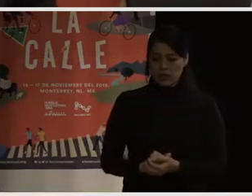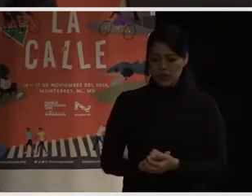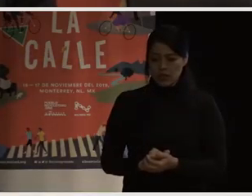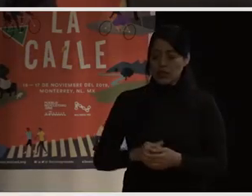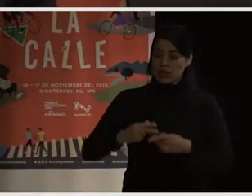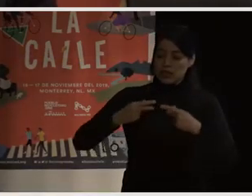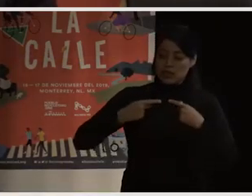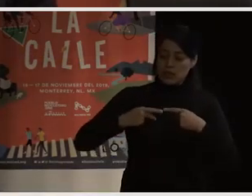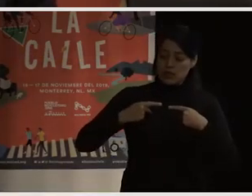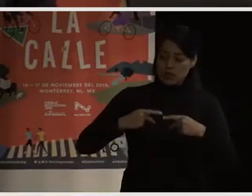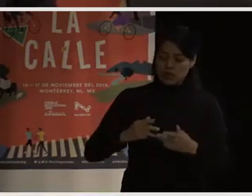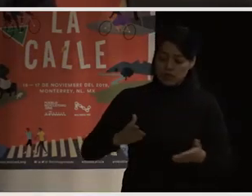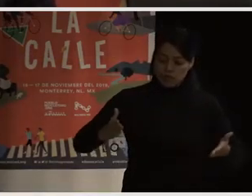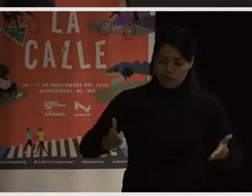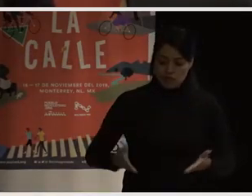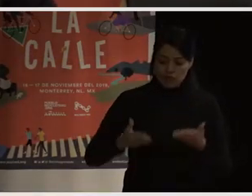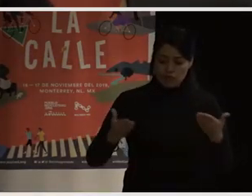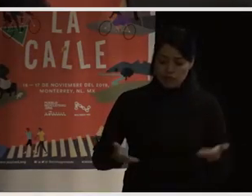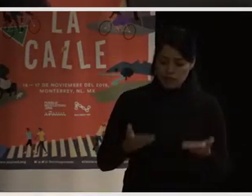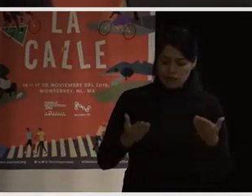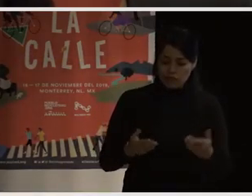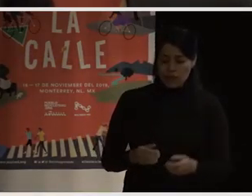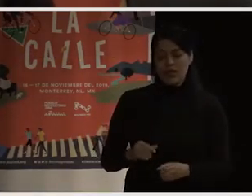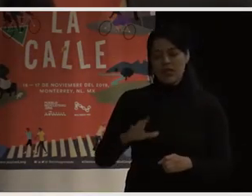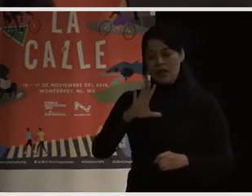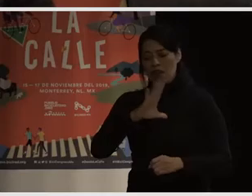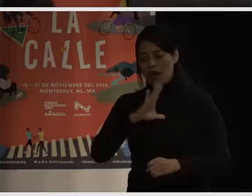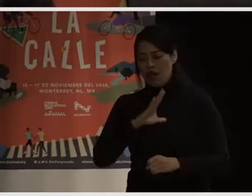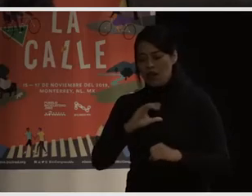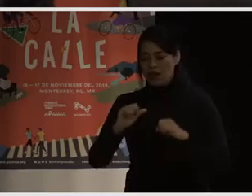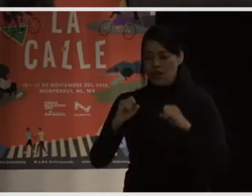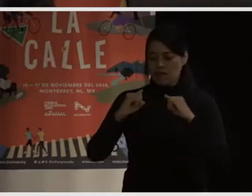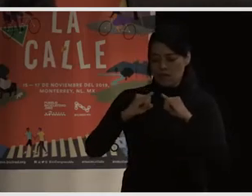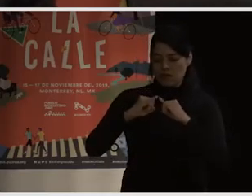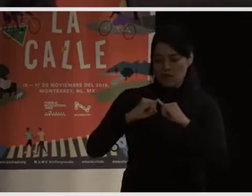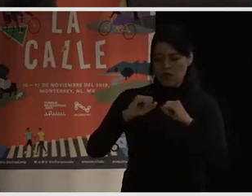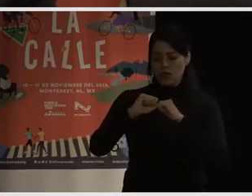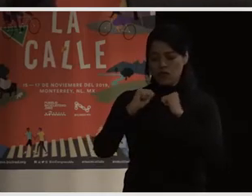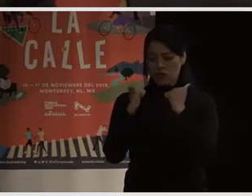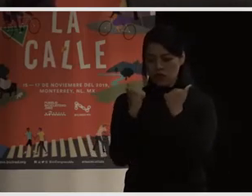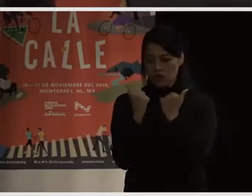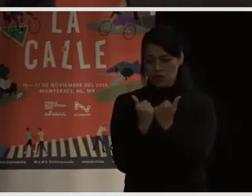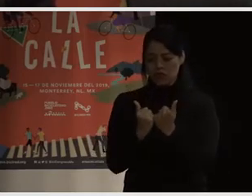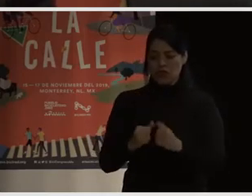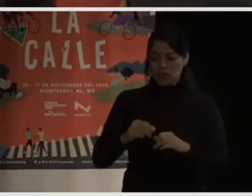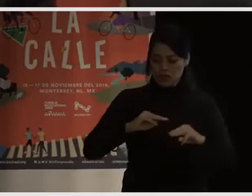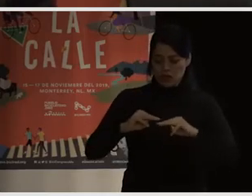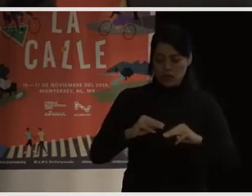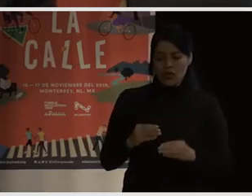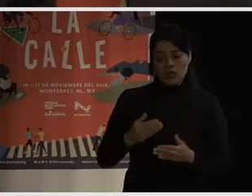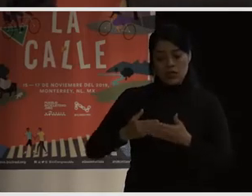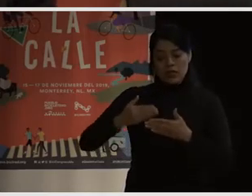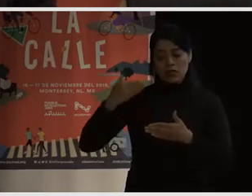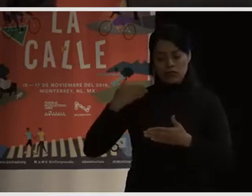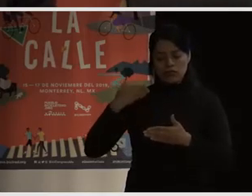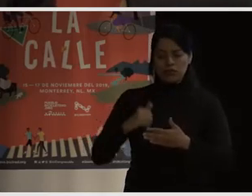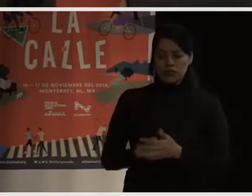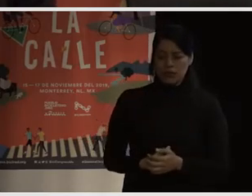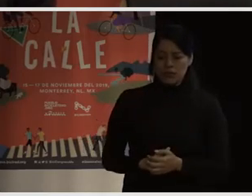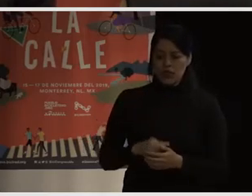ciudadanía que se venía impulsando contar con este tipo de organismos el año en las últimas elecciones en el